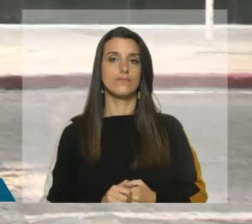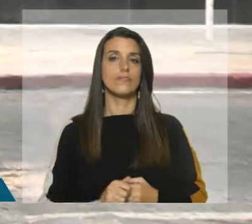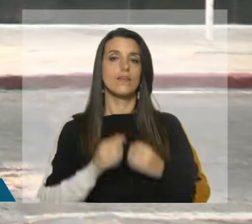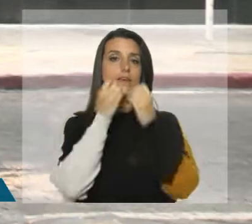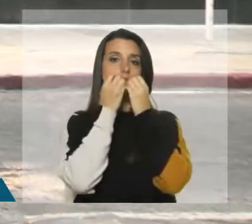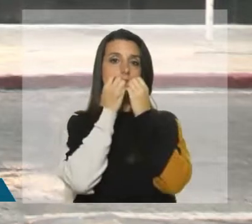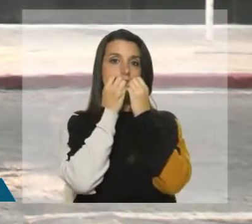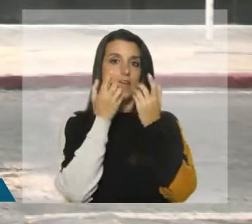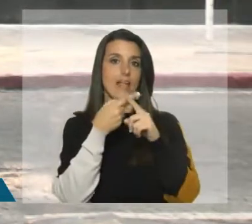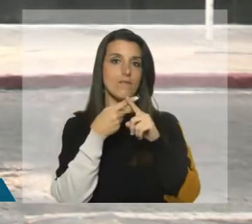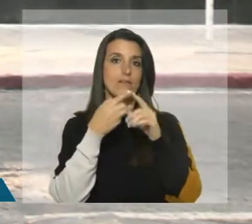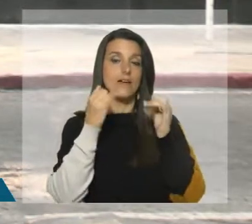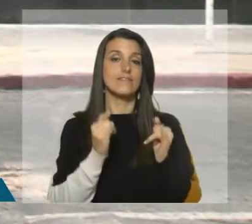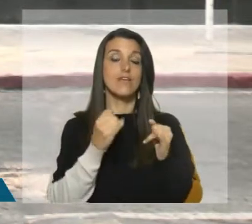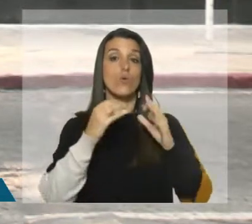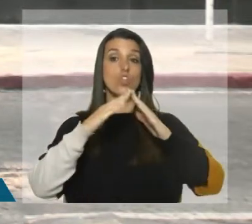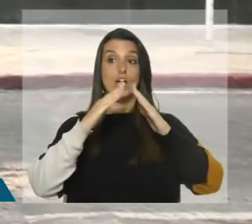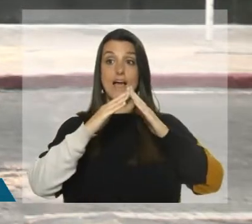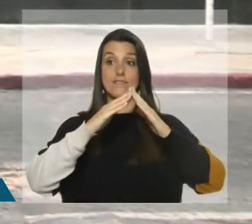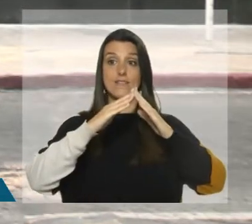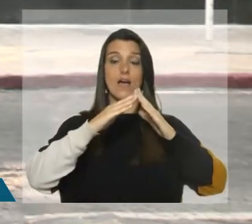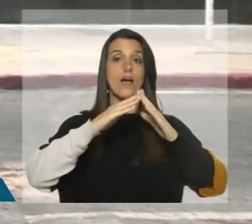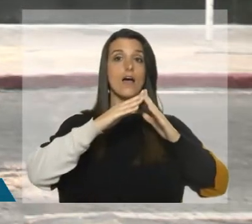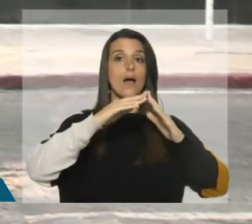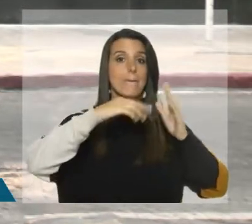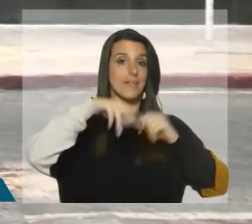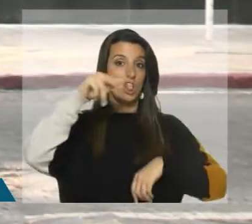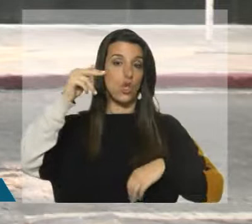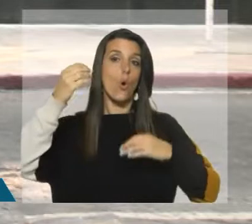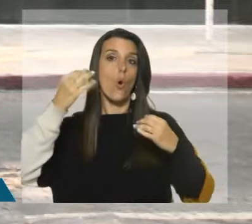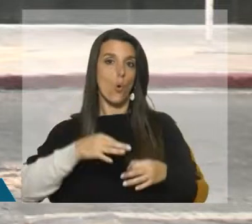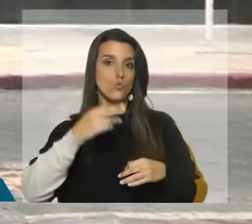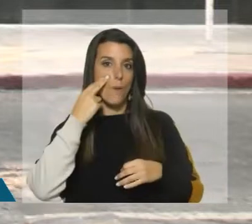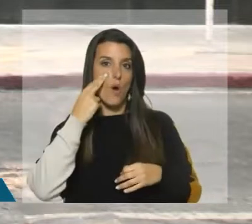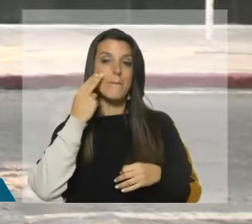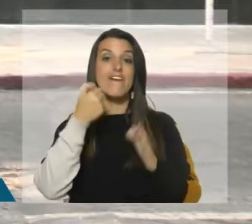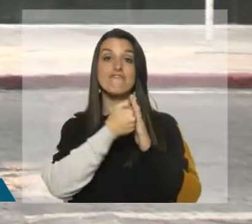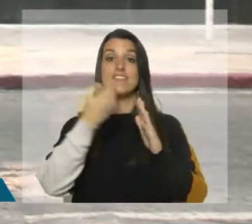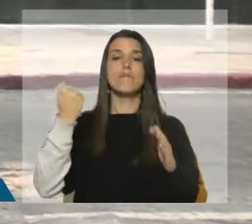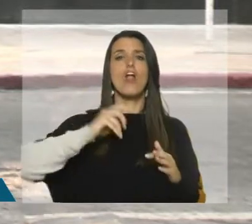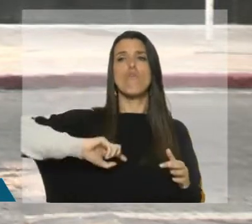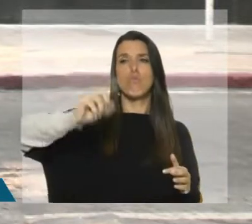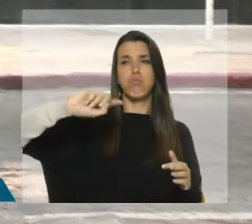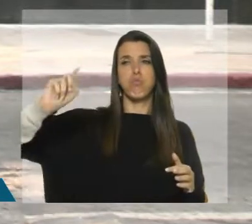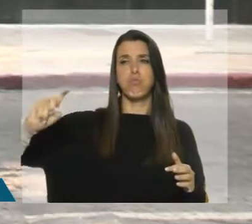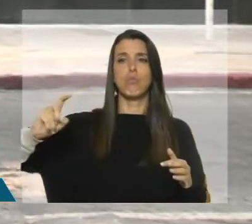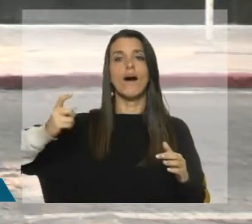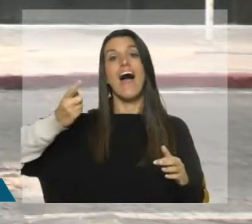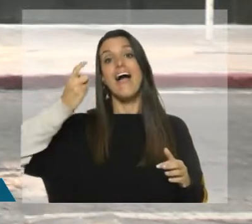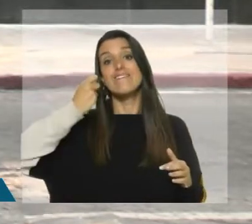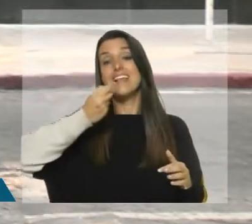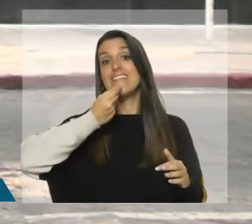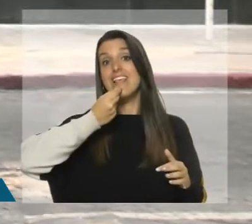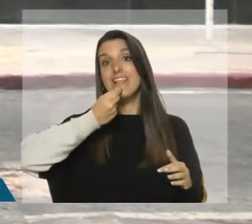¿Qué tal? Buen mediodía, ¿cómo les va? Bueno, si pintó su casa Robert Silva, más allá de este episodio el fin de semana de la vandalización de su fachada, pero como